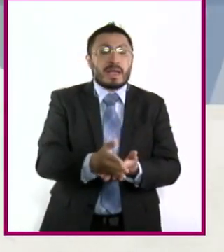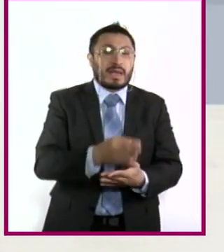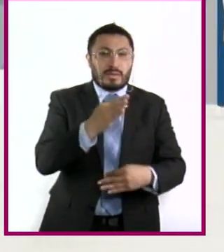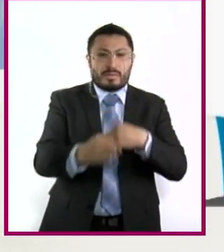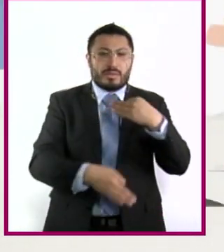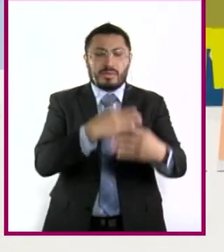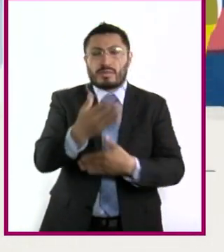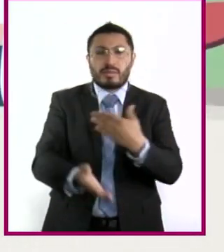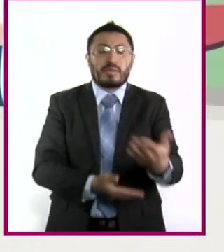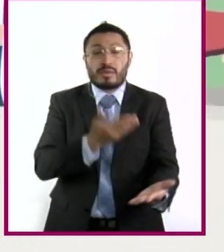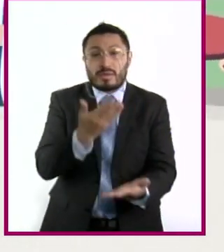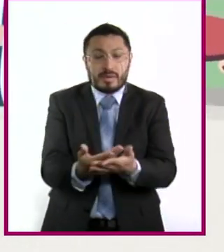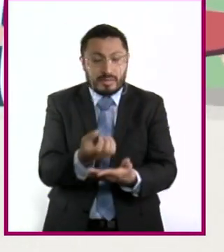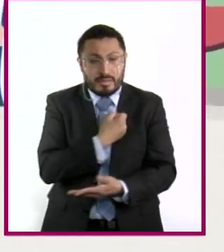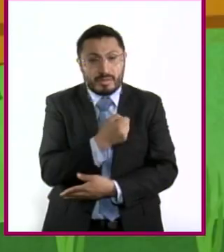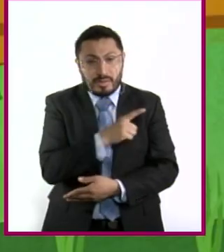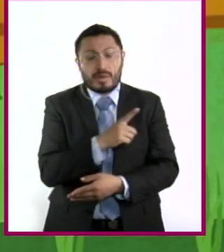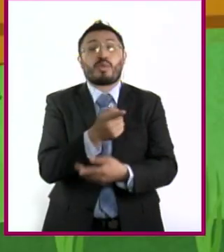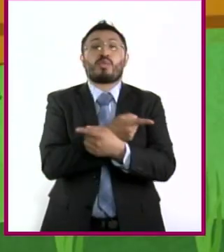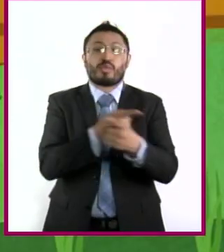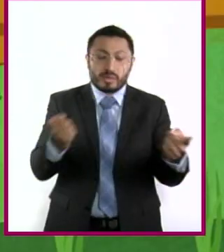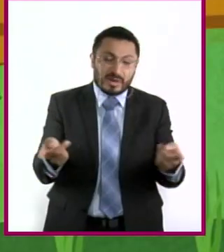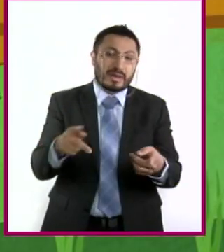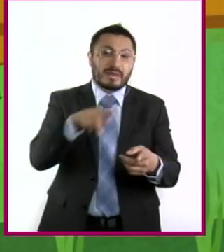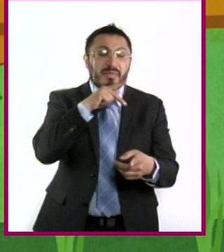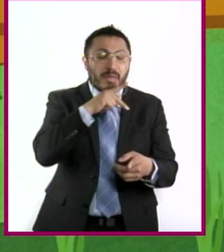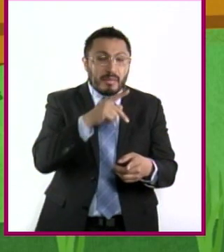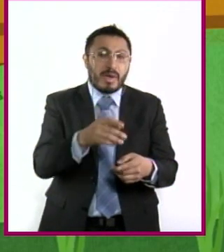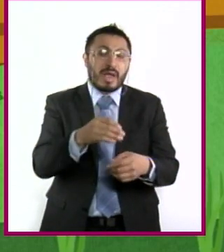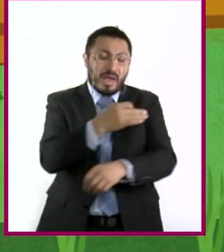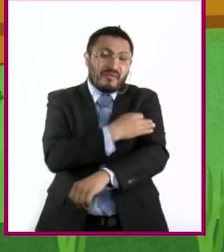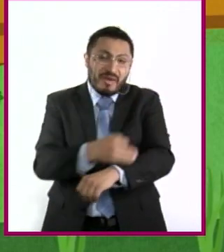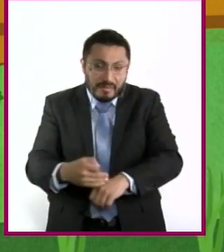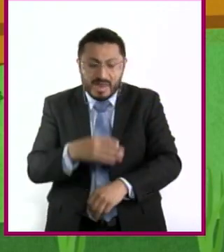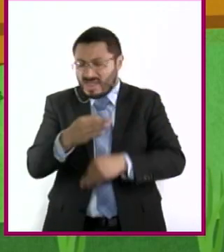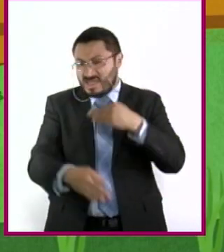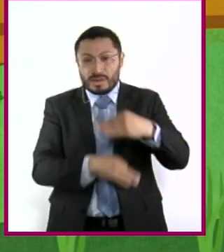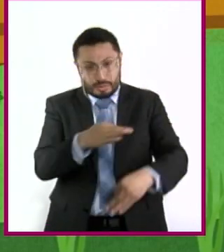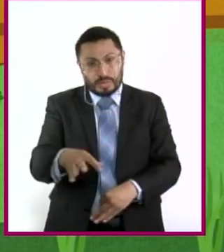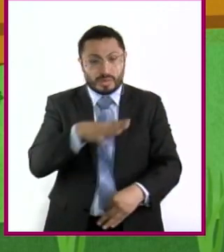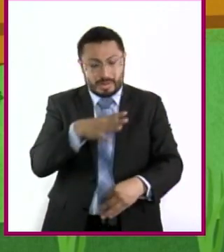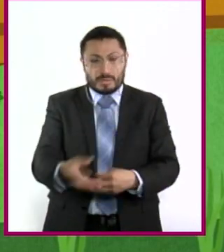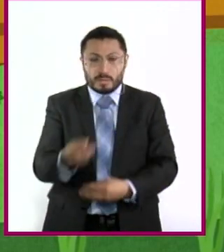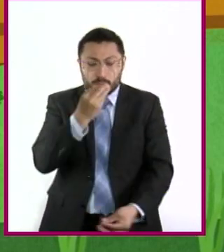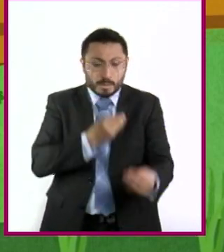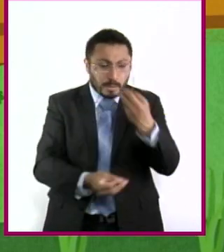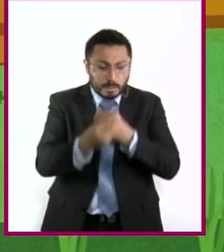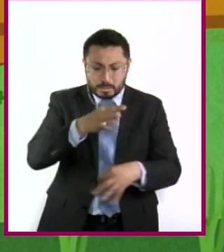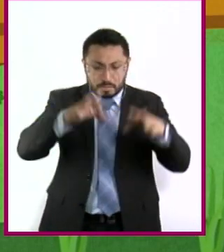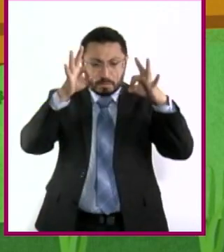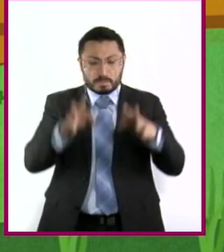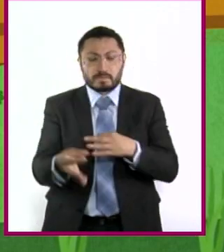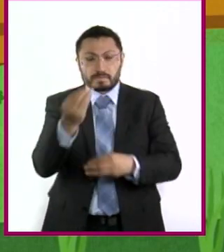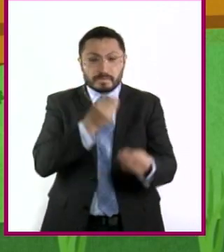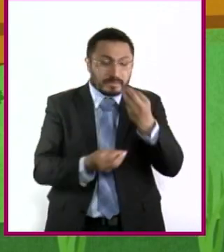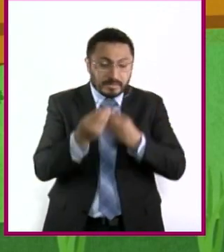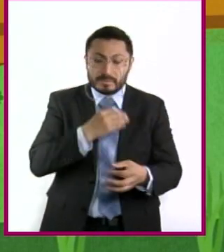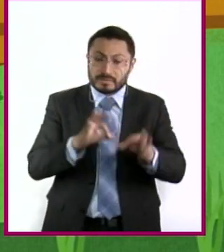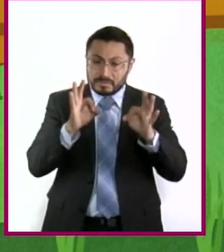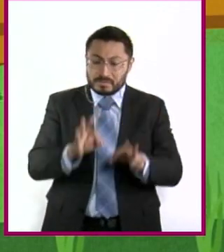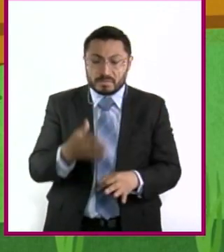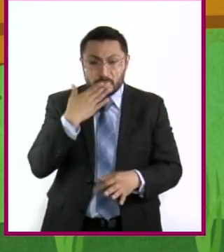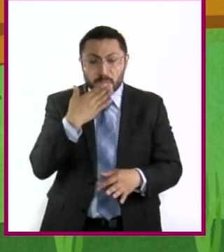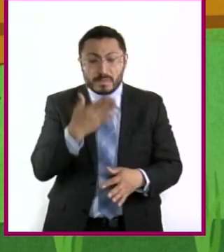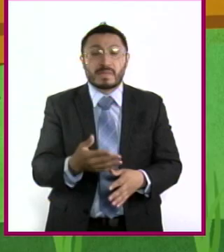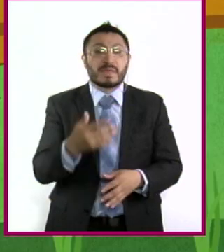de salud, ustedes, sus padres, sus familias, que también que puedan tener un consumo mínimo de alimentos. Todas esas